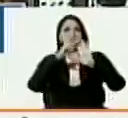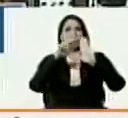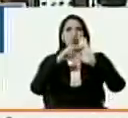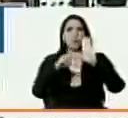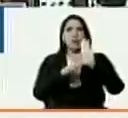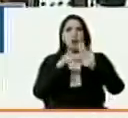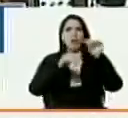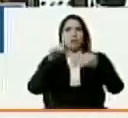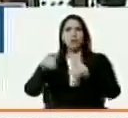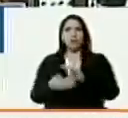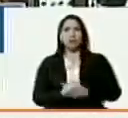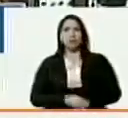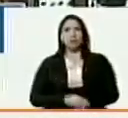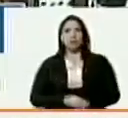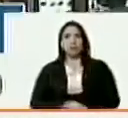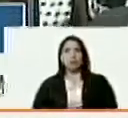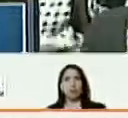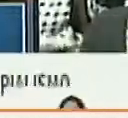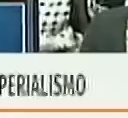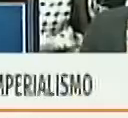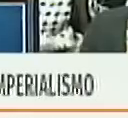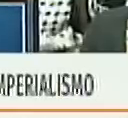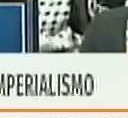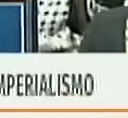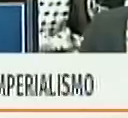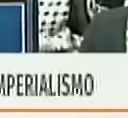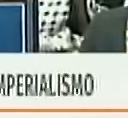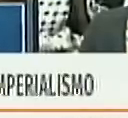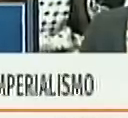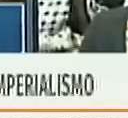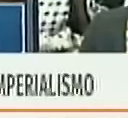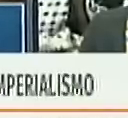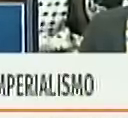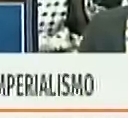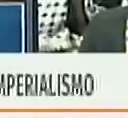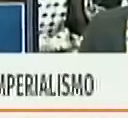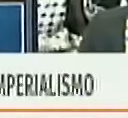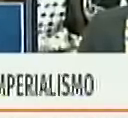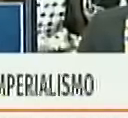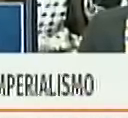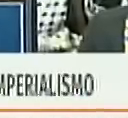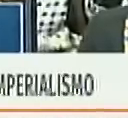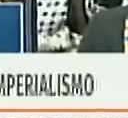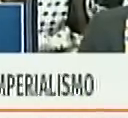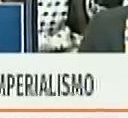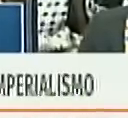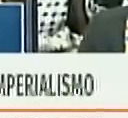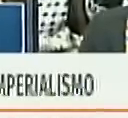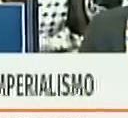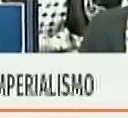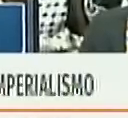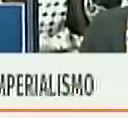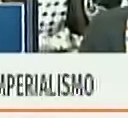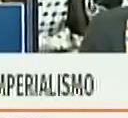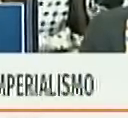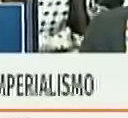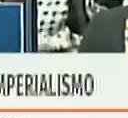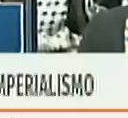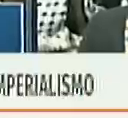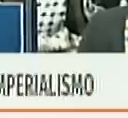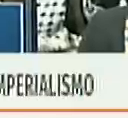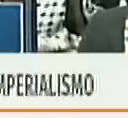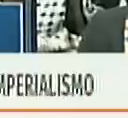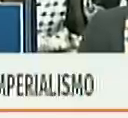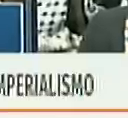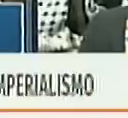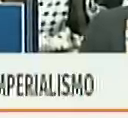votos. Me explico, nombran al diputado y el diputado dice por quién vota. ¿Por qué no lo pidieron si